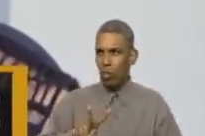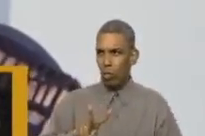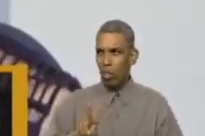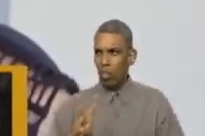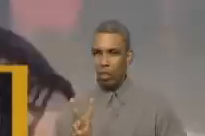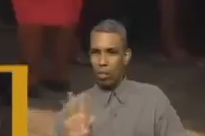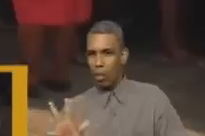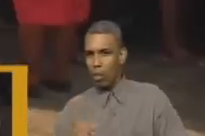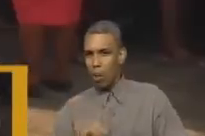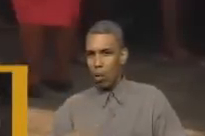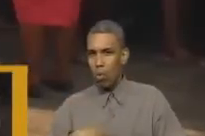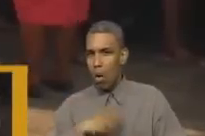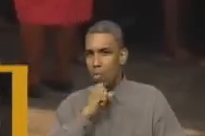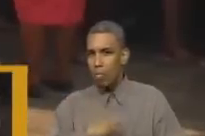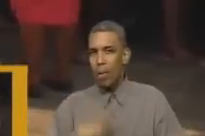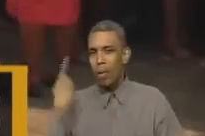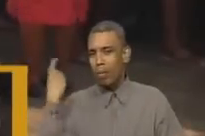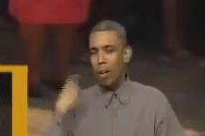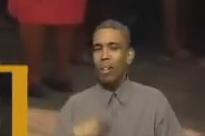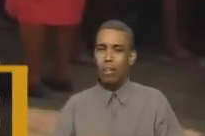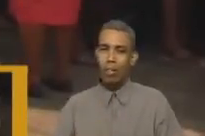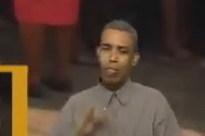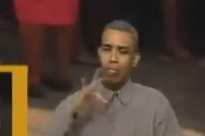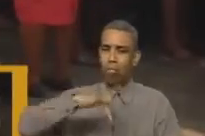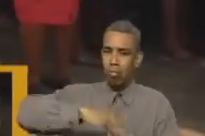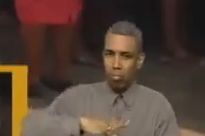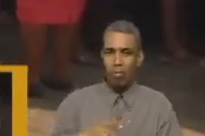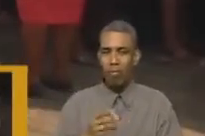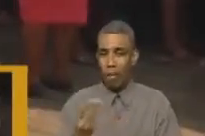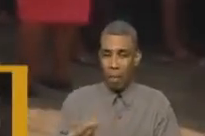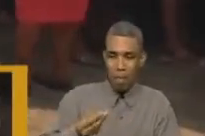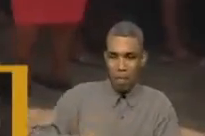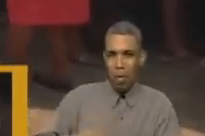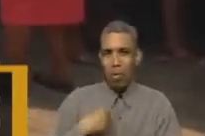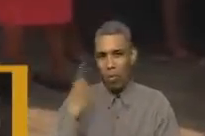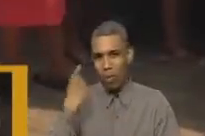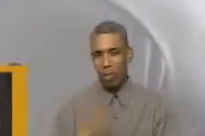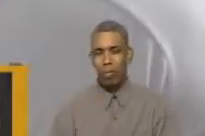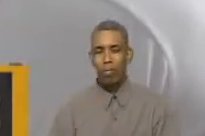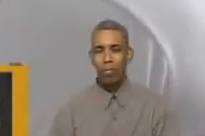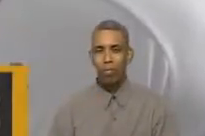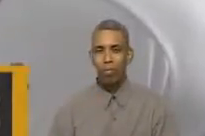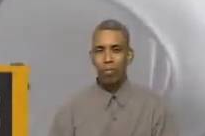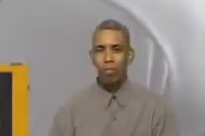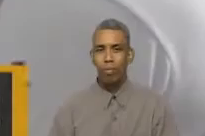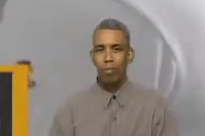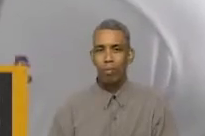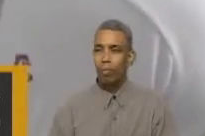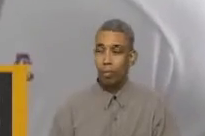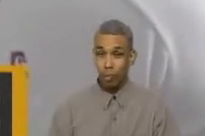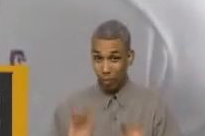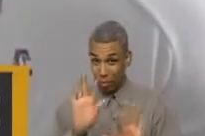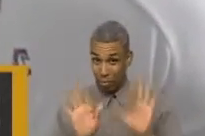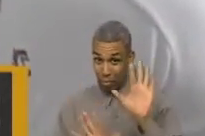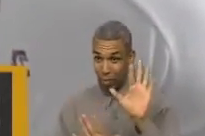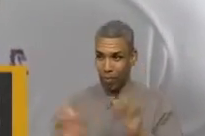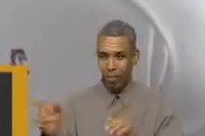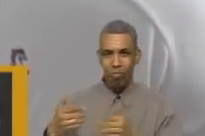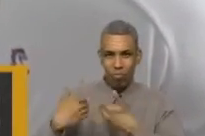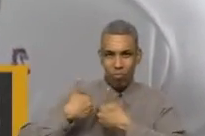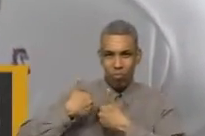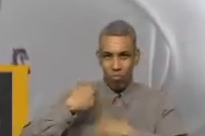225 adultos mayores. 201 abuelos faltan por reclamar el subsidio que otorga Colombia Mayor. Dailin Cortés, Secretaría de